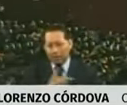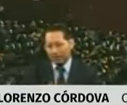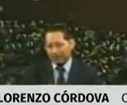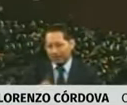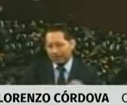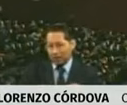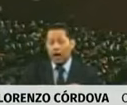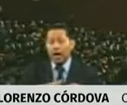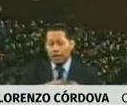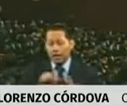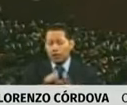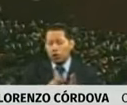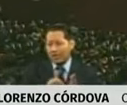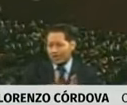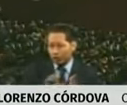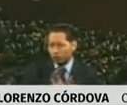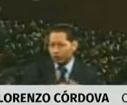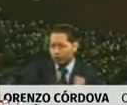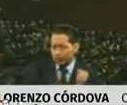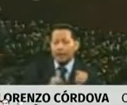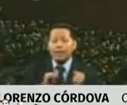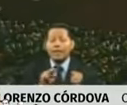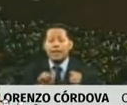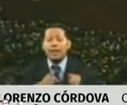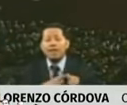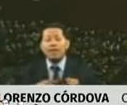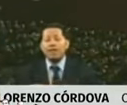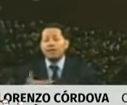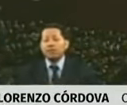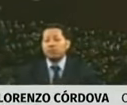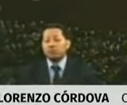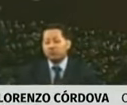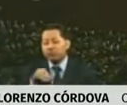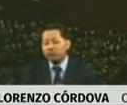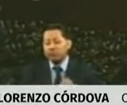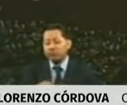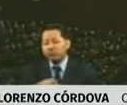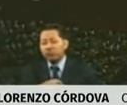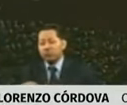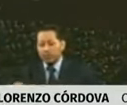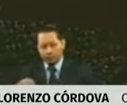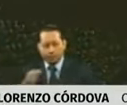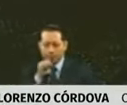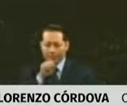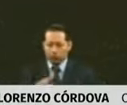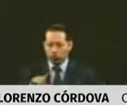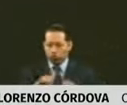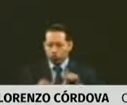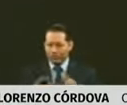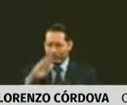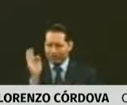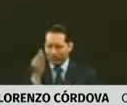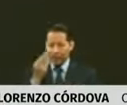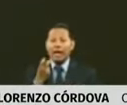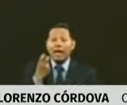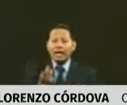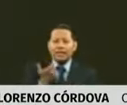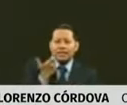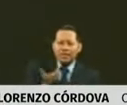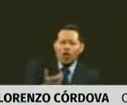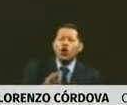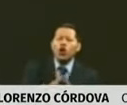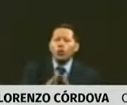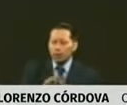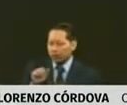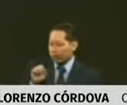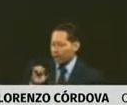35 constitucional y que le corresponde al INE organizar a nivel federal. La inclusión de ese monto deriva de una decisión de la Suprema